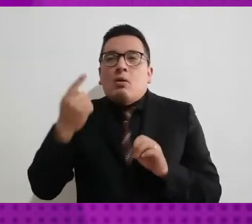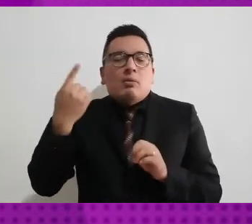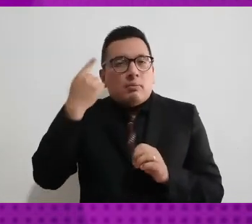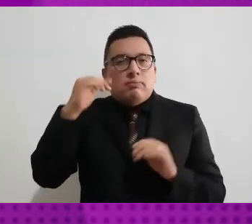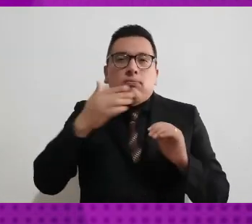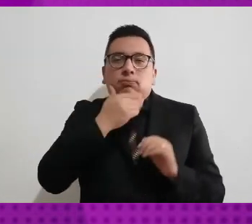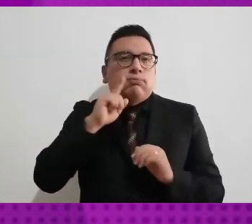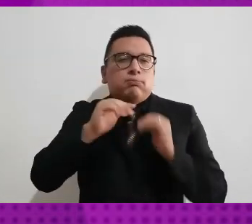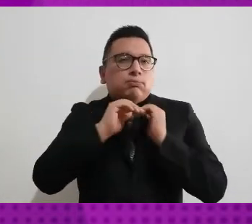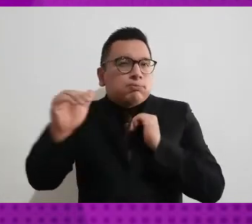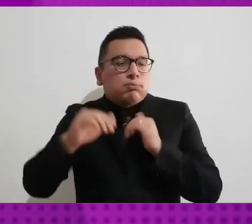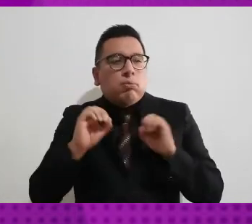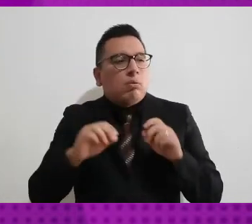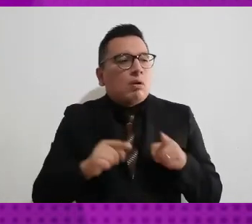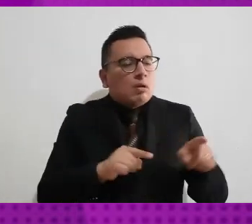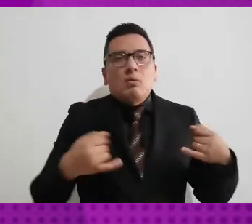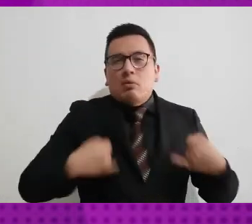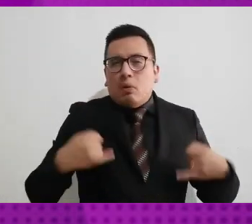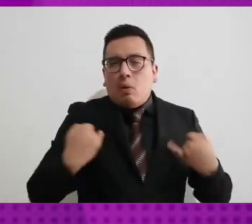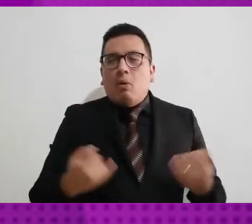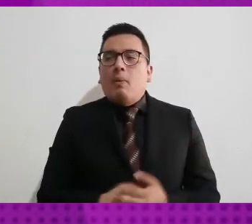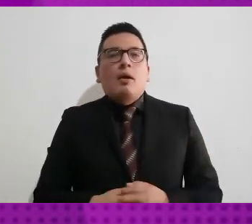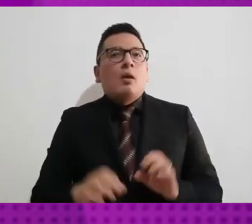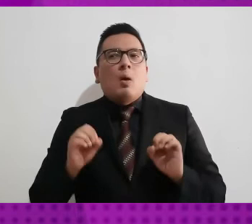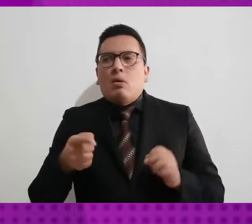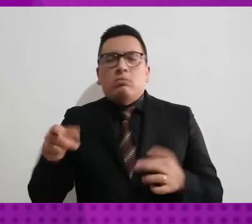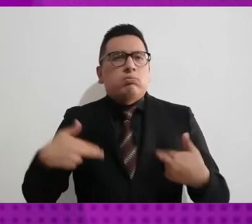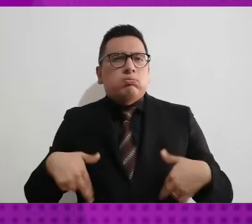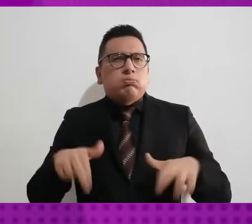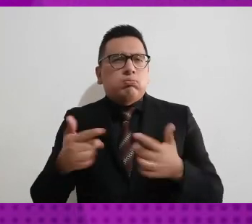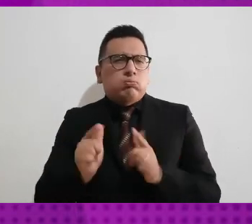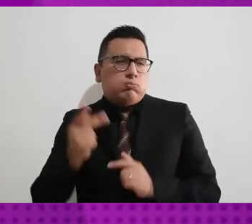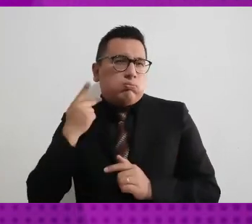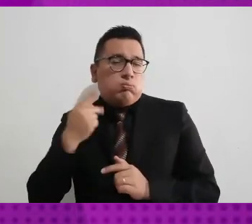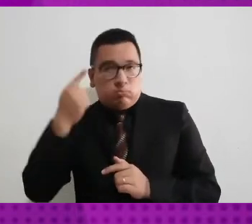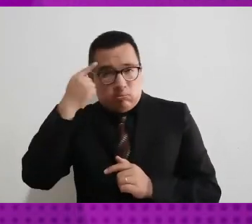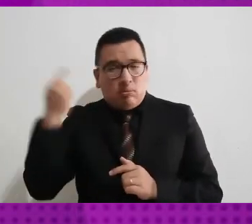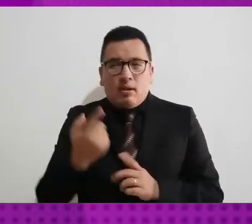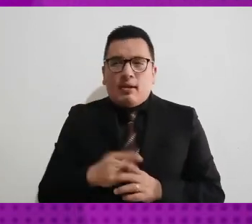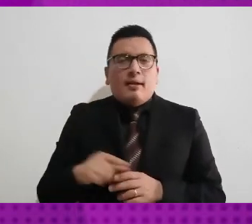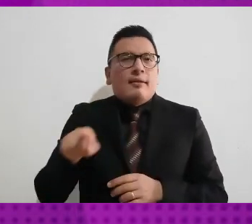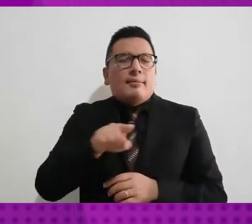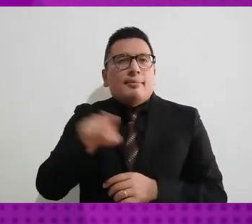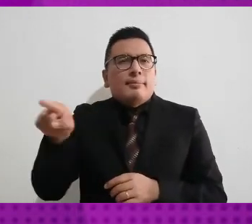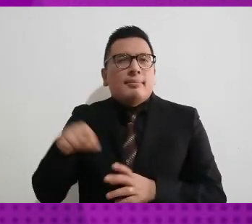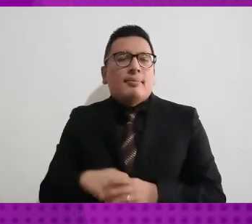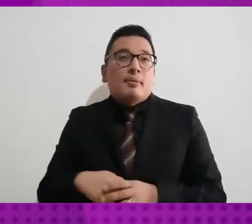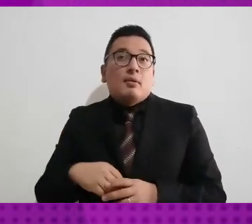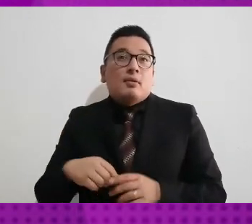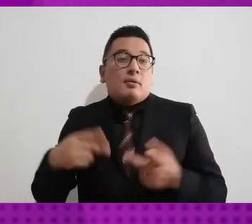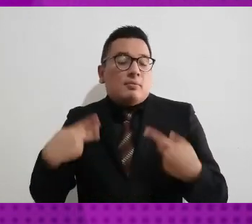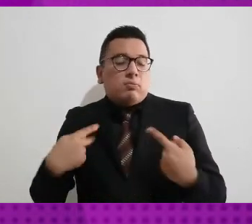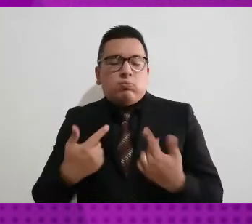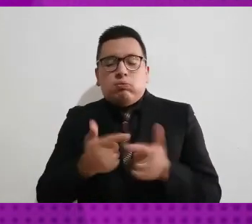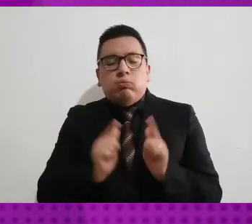de género, en materia de juventudes, espacios de representación política para la diversidad sexual, migrantes,